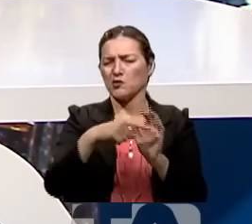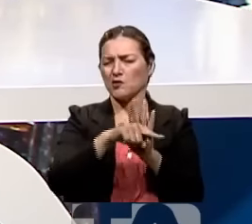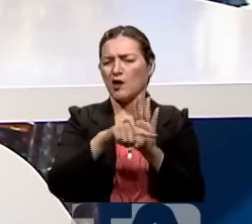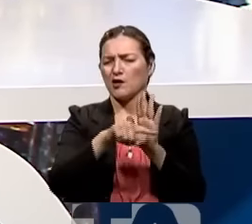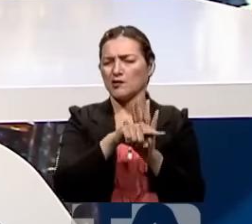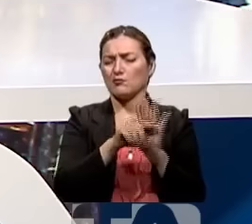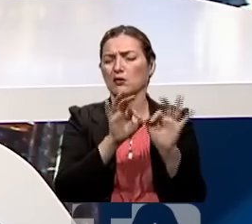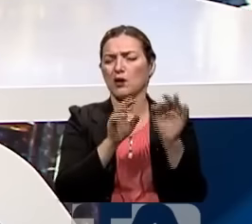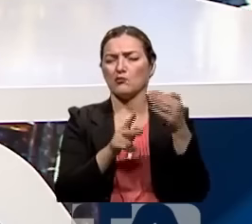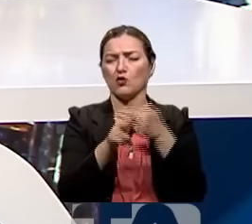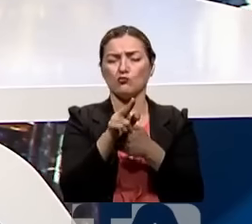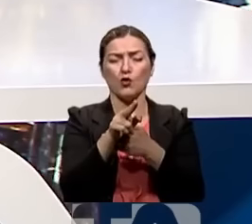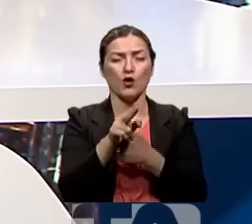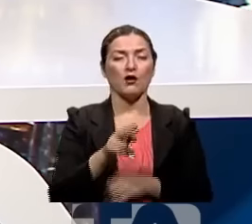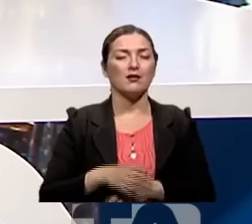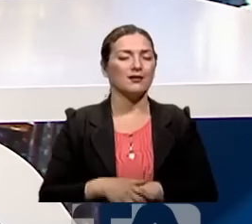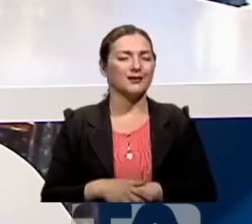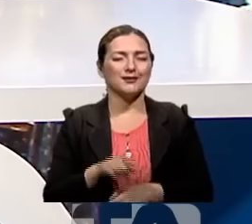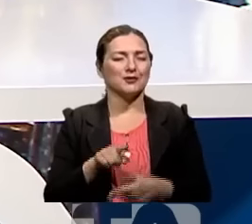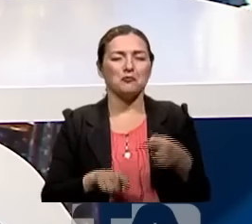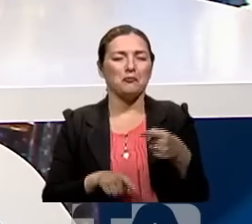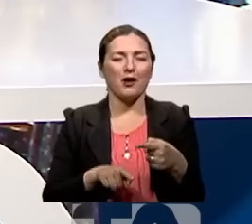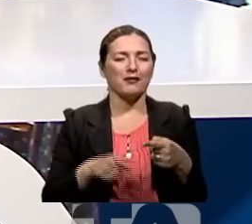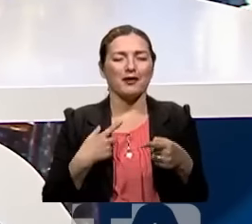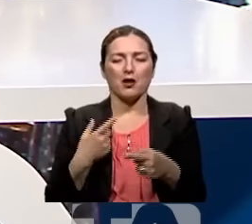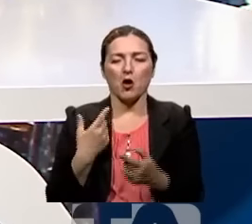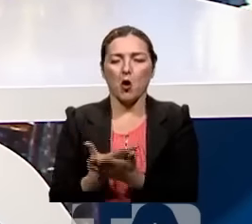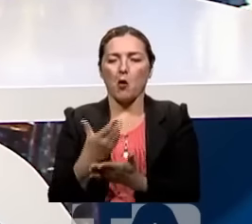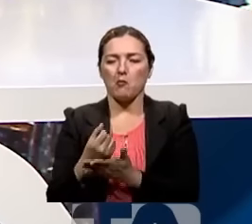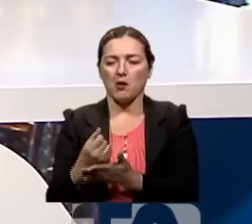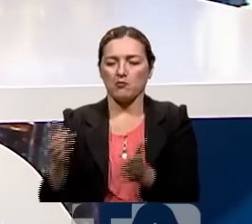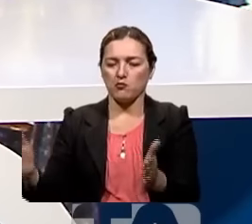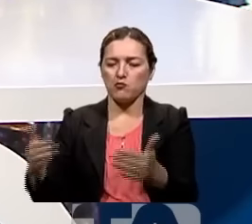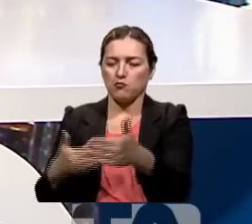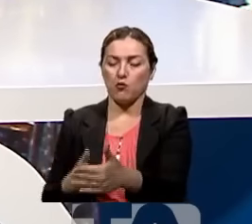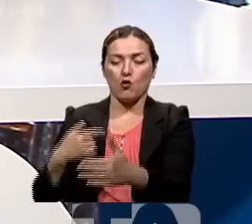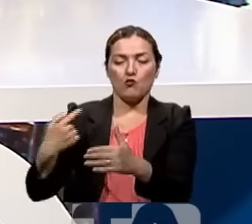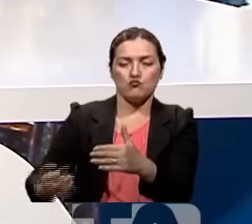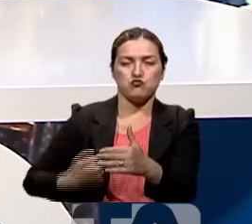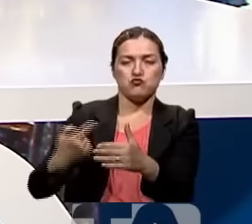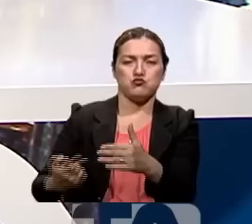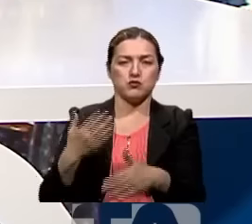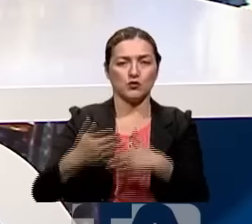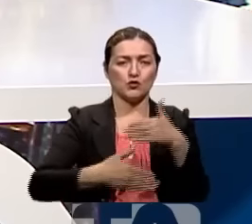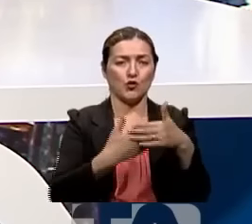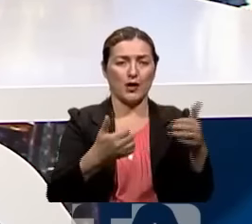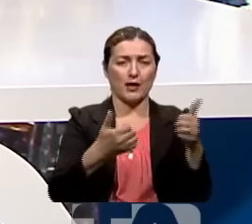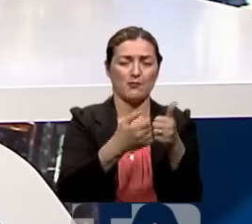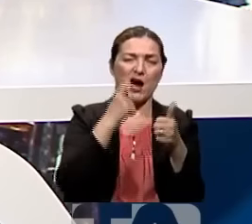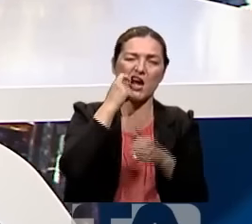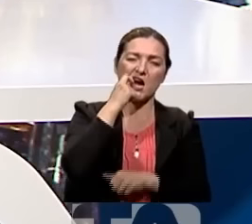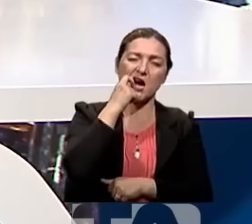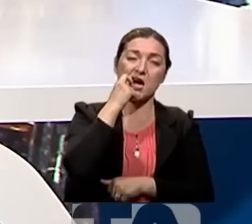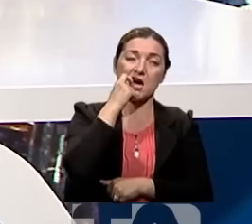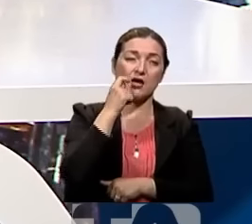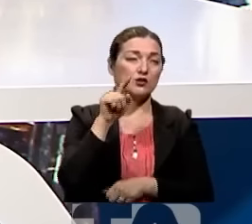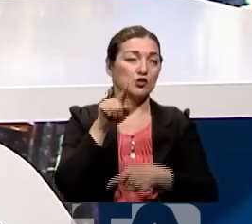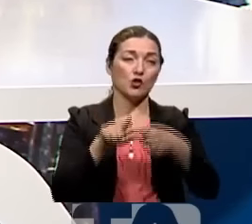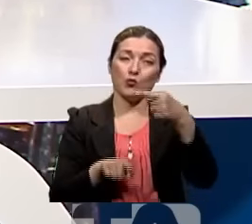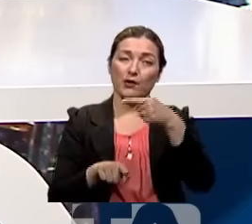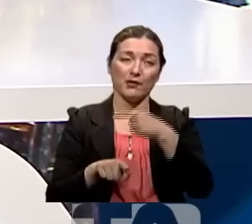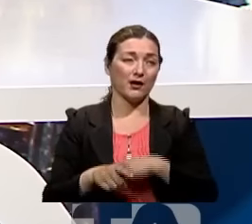eléctricos. Algunos odontólogos señalan que no pueden adquirir plantas de energía porque no abastece a todos los equipos que utilizan en las